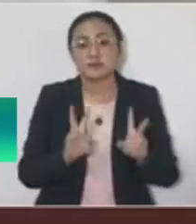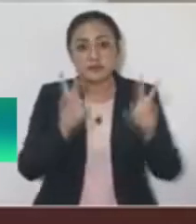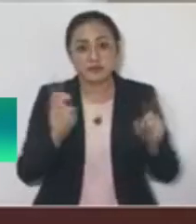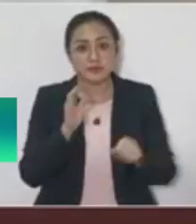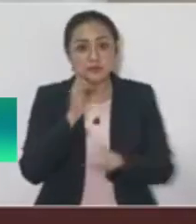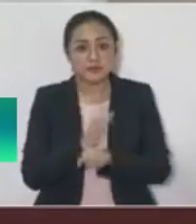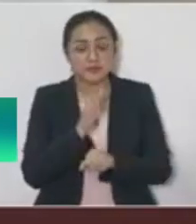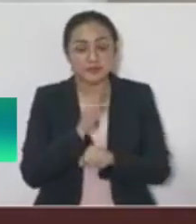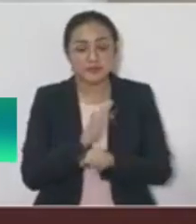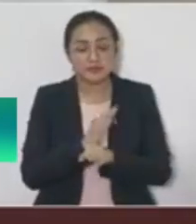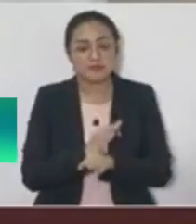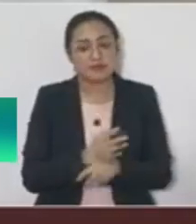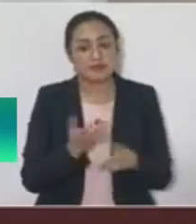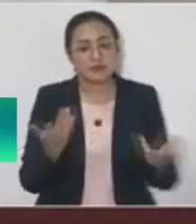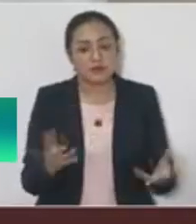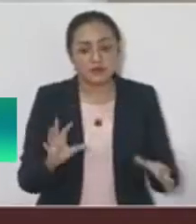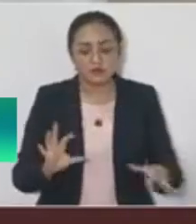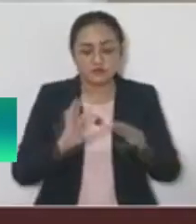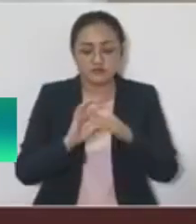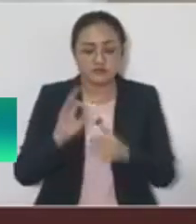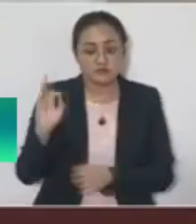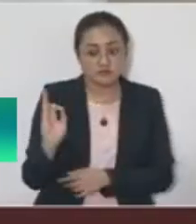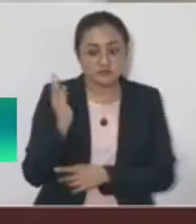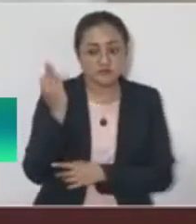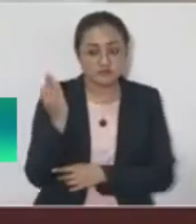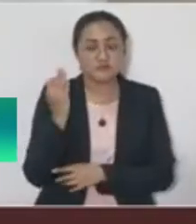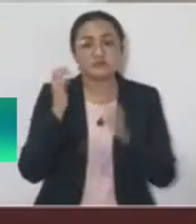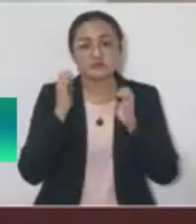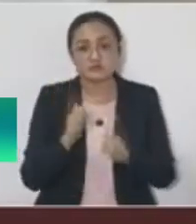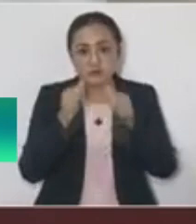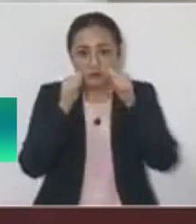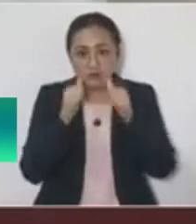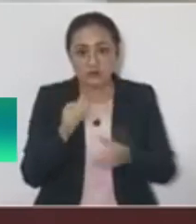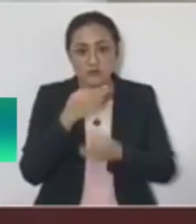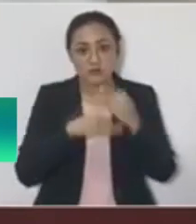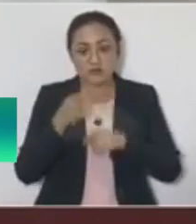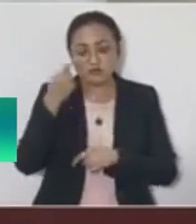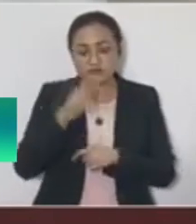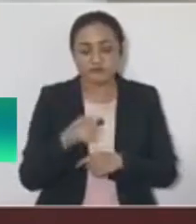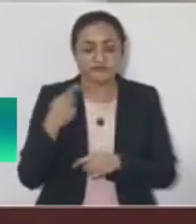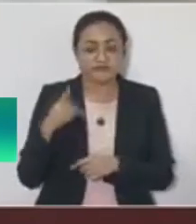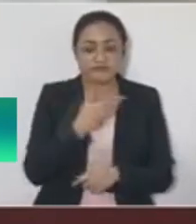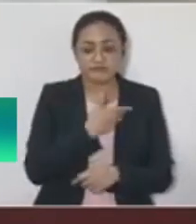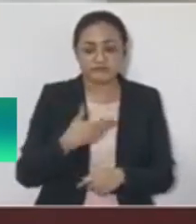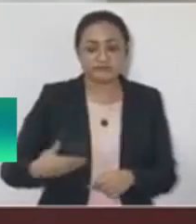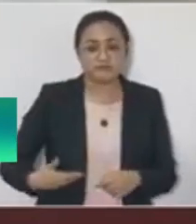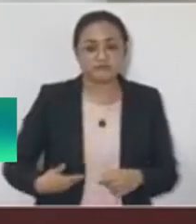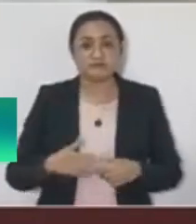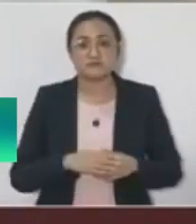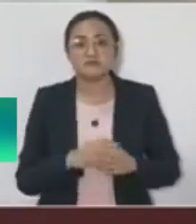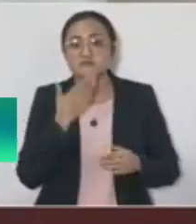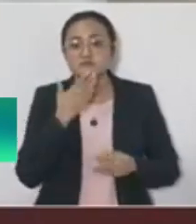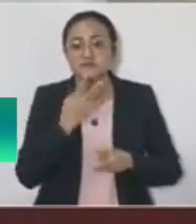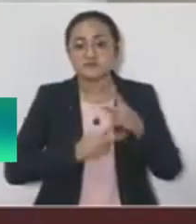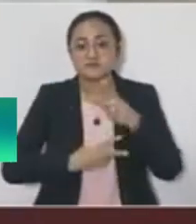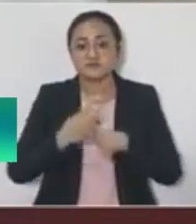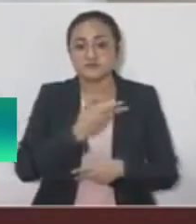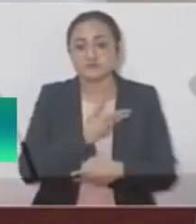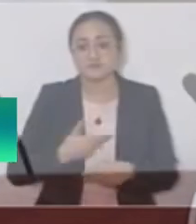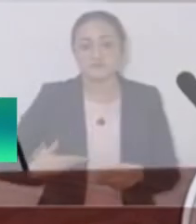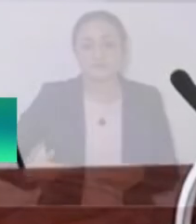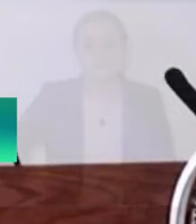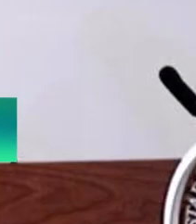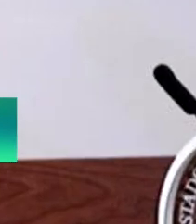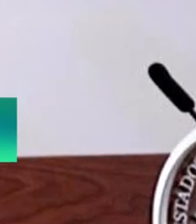tema de agenda federal y estaremos muy atentos a las indicaciones del señor presidente. Sea bienvenido, presidente Andrés Manuel